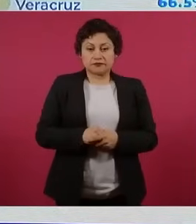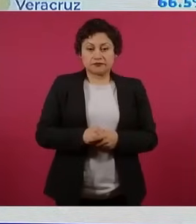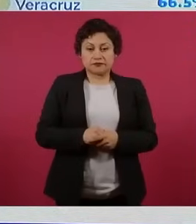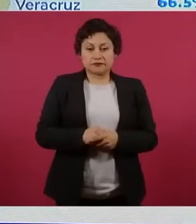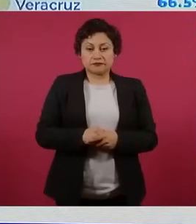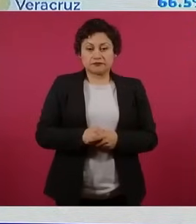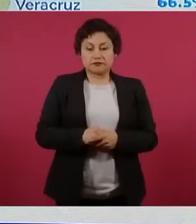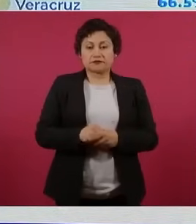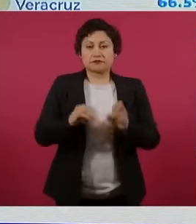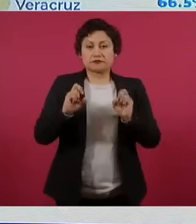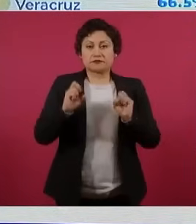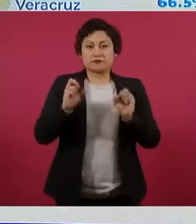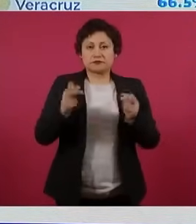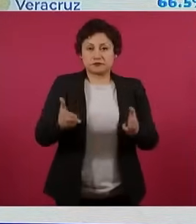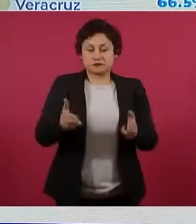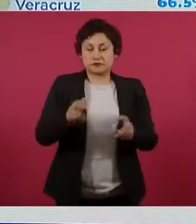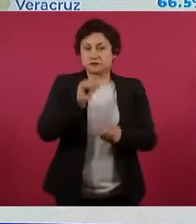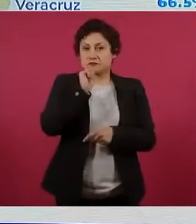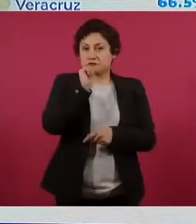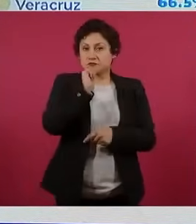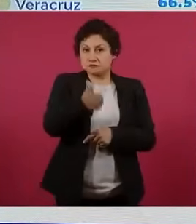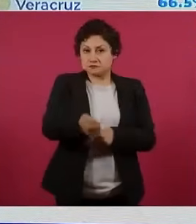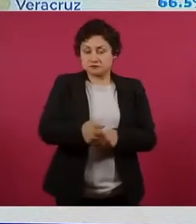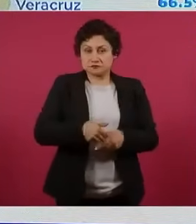En Chiapas ninguno.